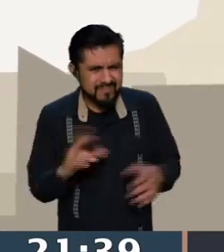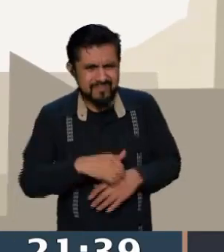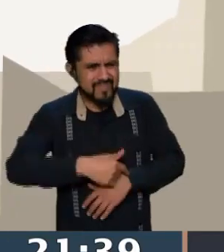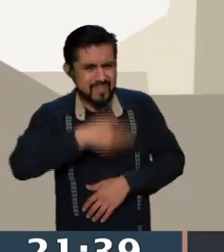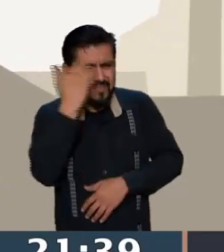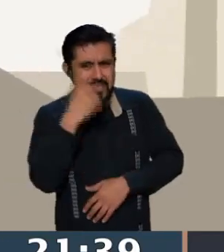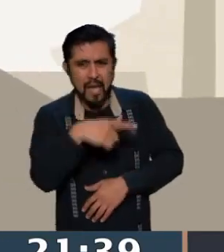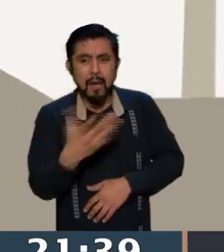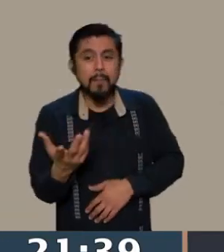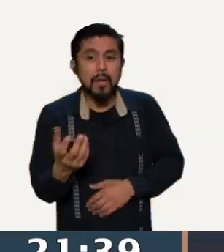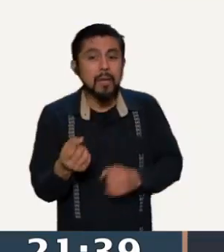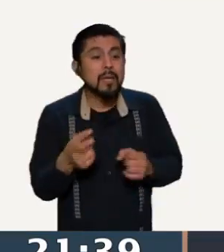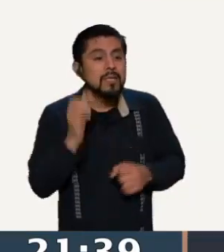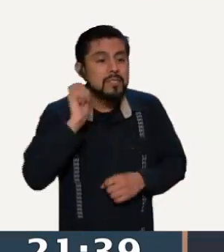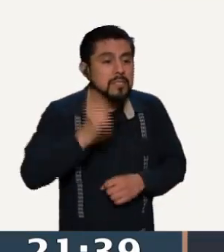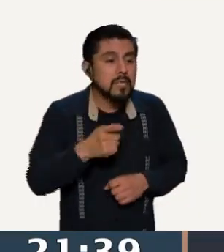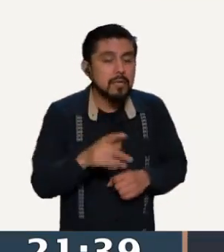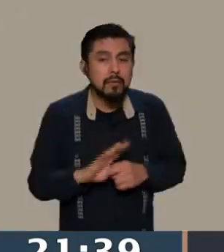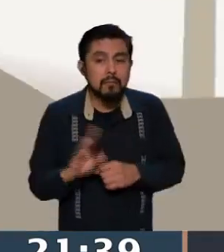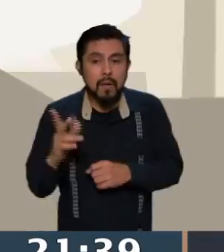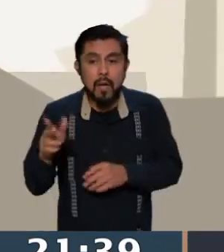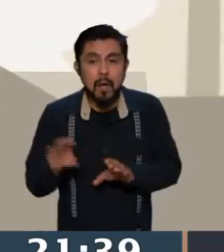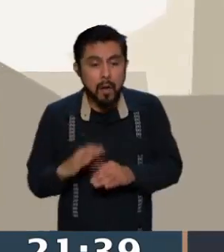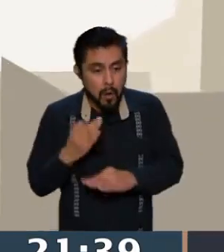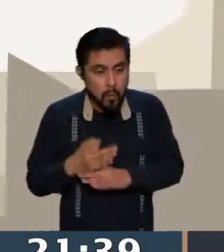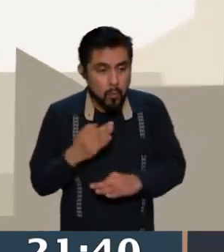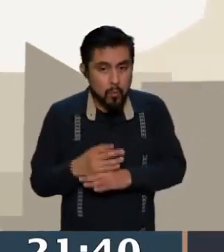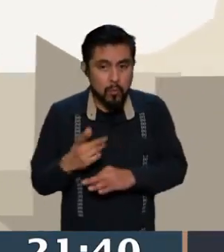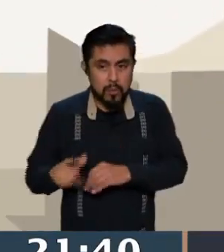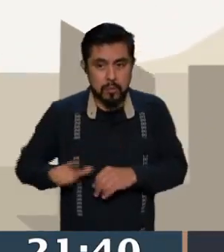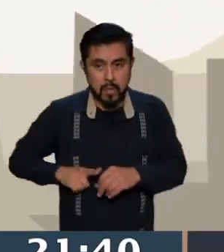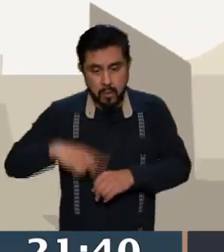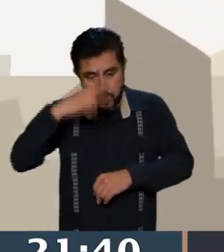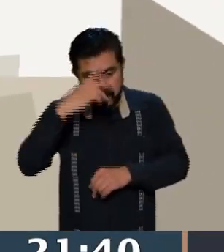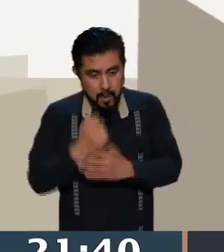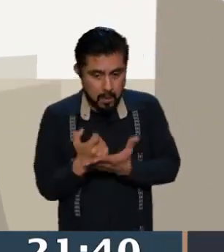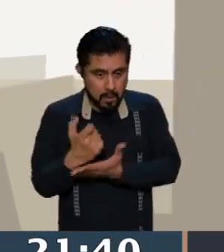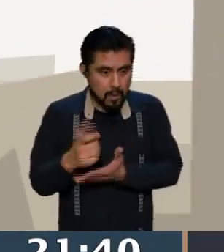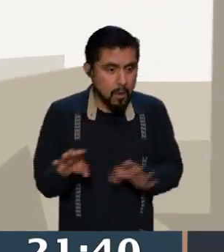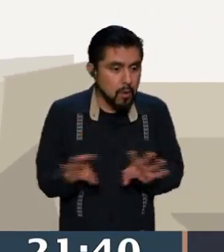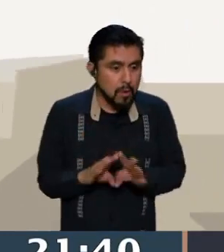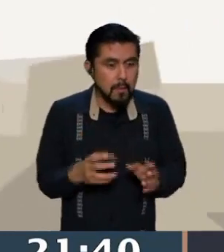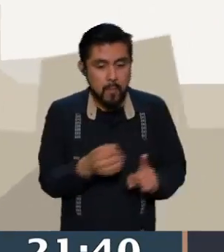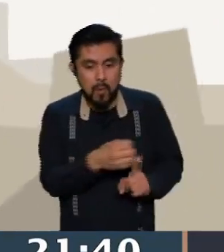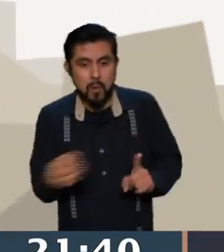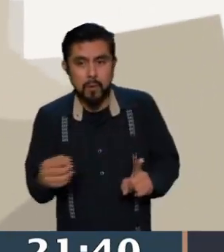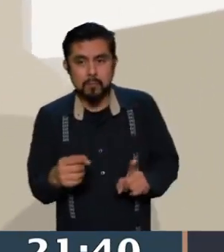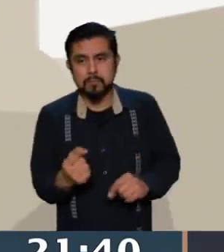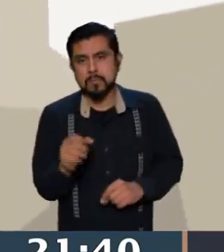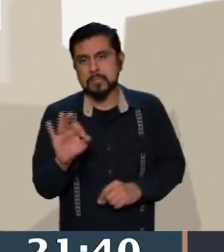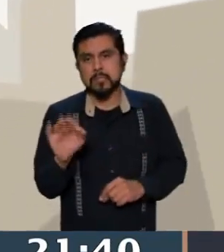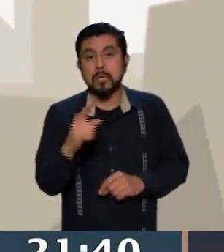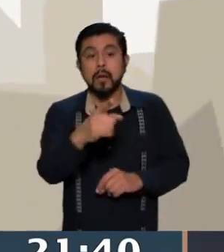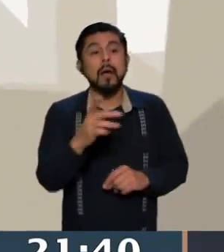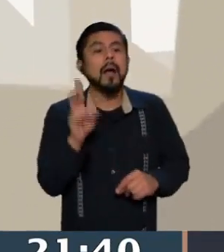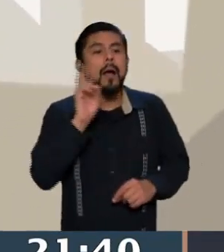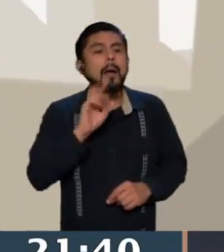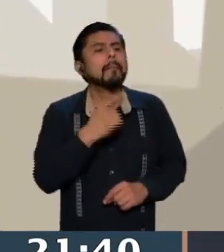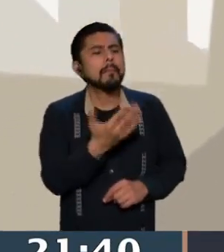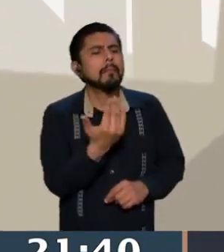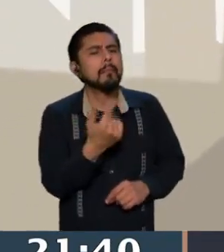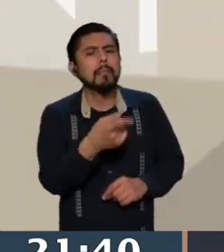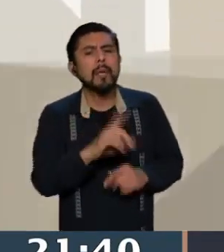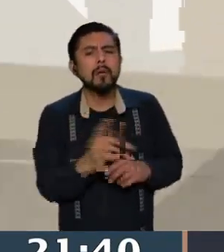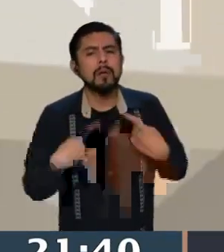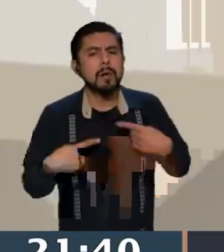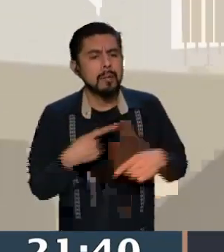enterado de lo que son los recursos que se reciben en este país. Y aprovecho para decirlo, si hay una persona que se atreva a decir que se